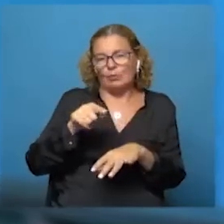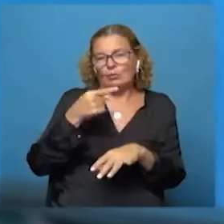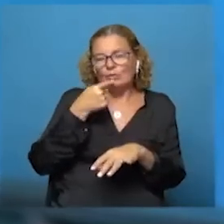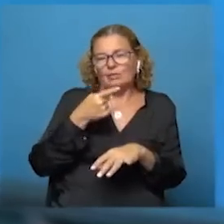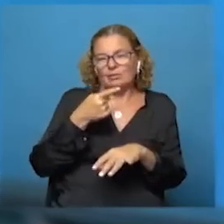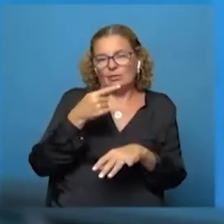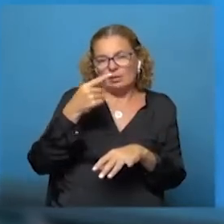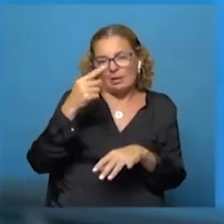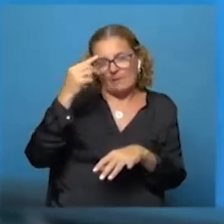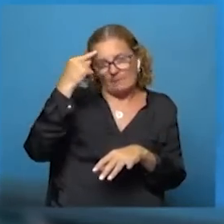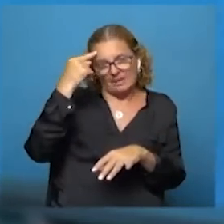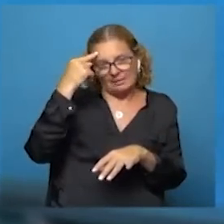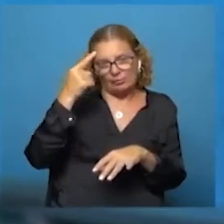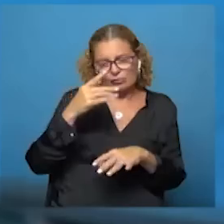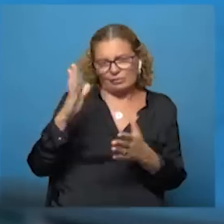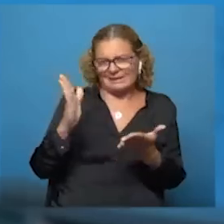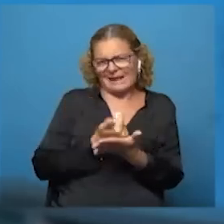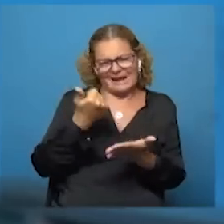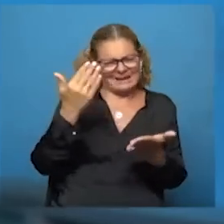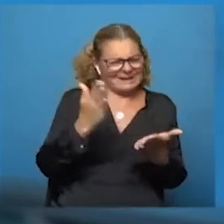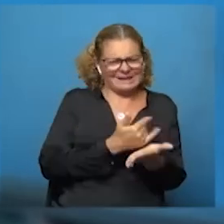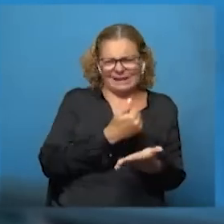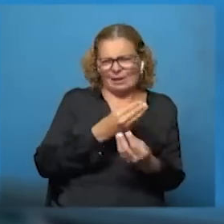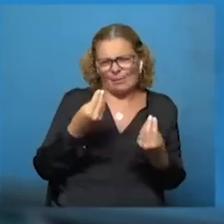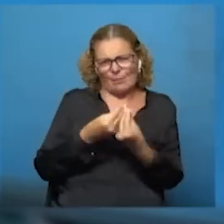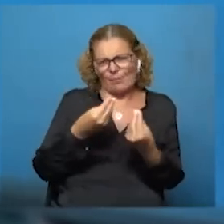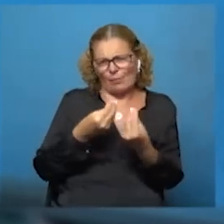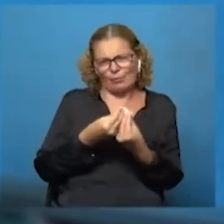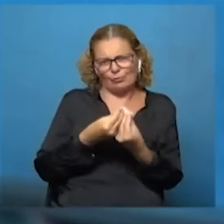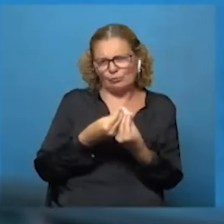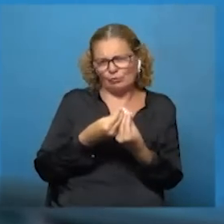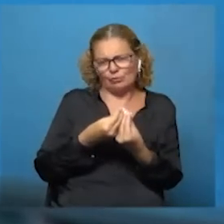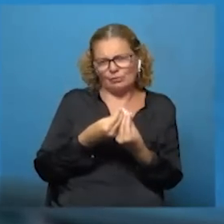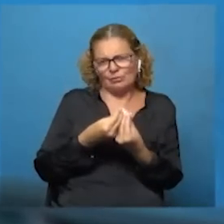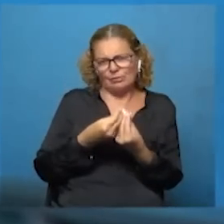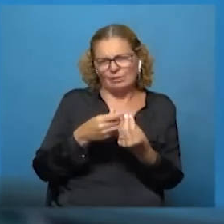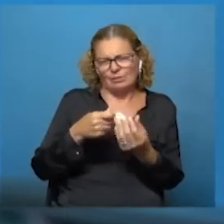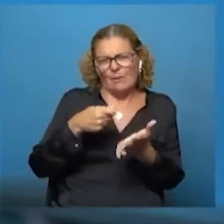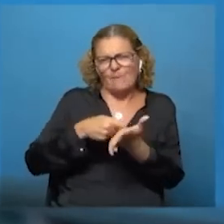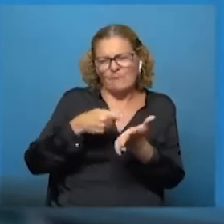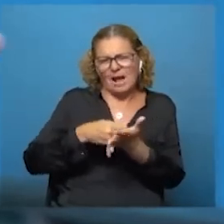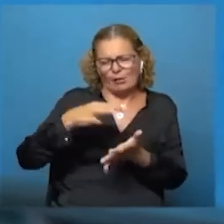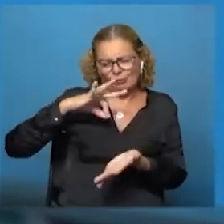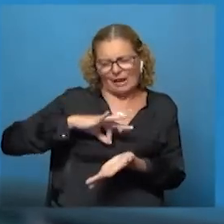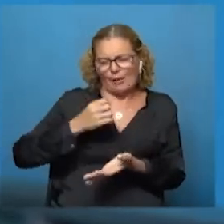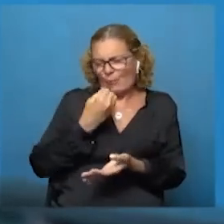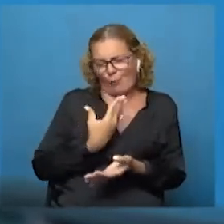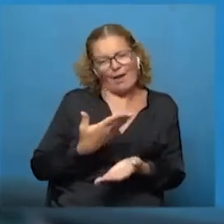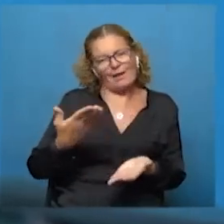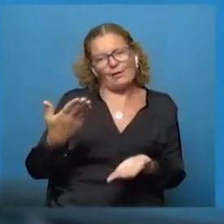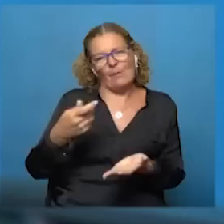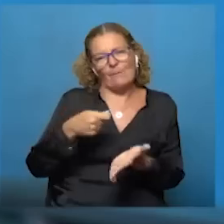yo eliminaría una torta de adscriptos un montón de asesores y con eso pago muy buen salario